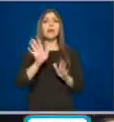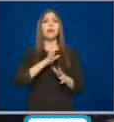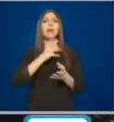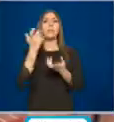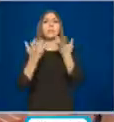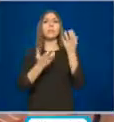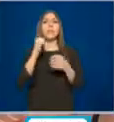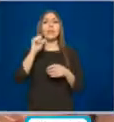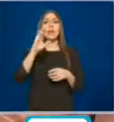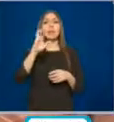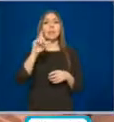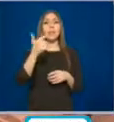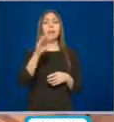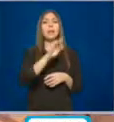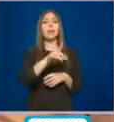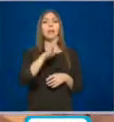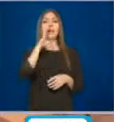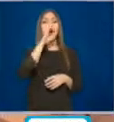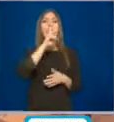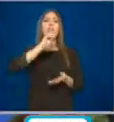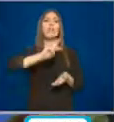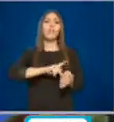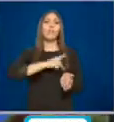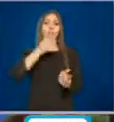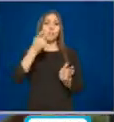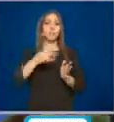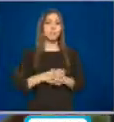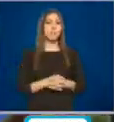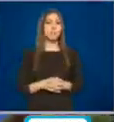Sí. caliente, otra vez le vamos a dar, ¿ok? Entonces,